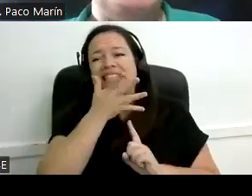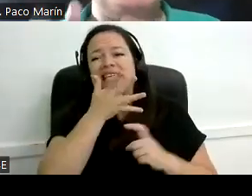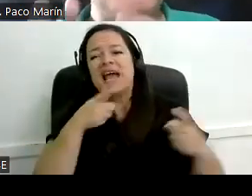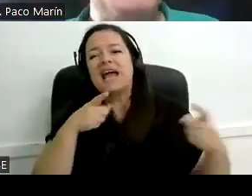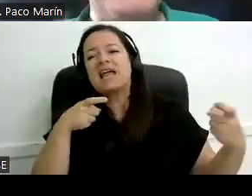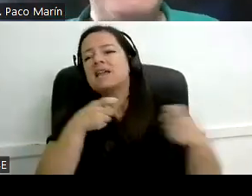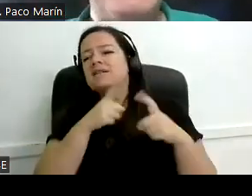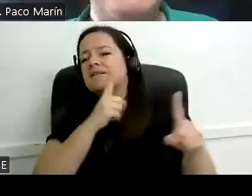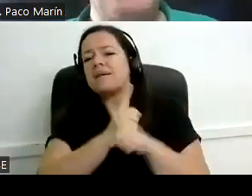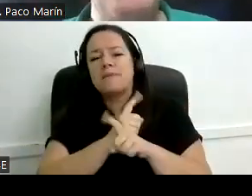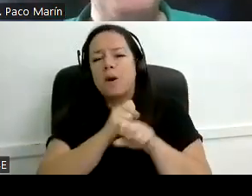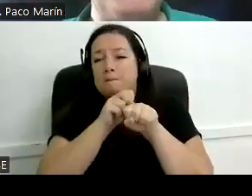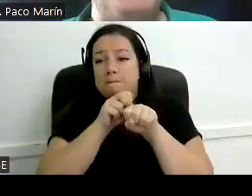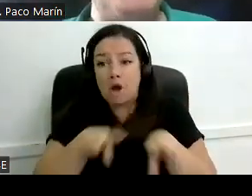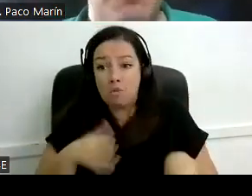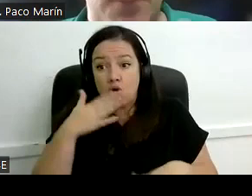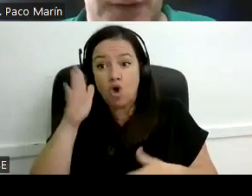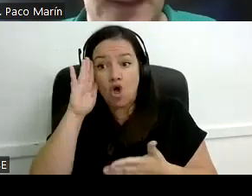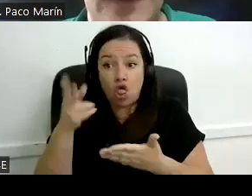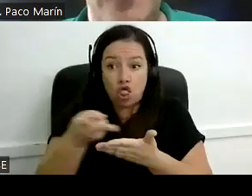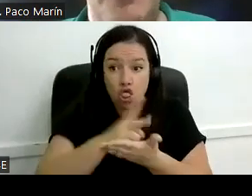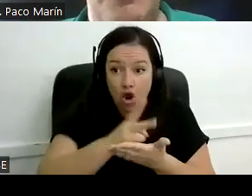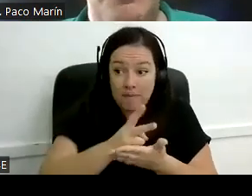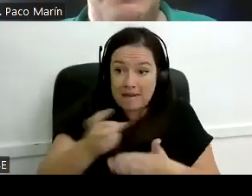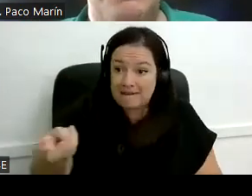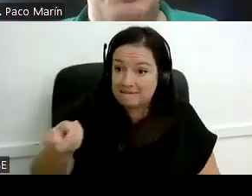cuando en la situación en la que el insomnio está producido por